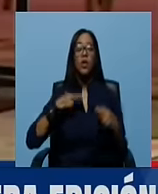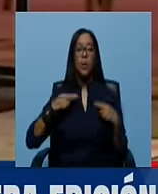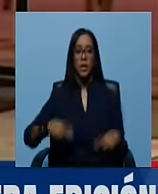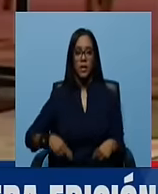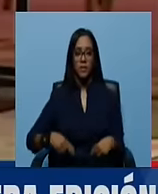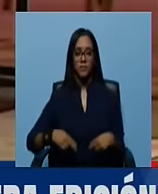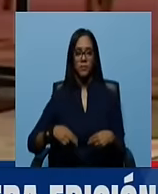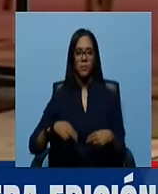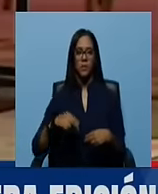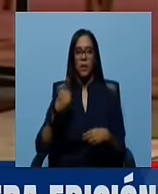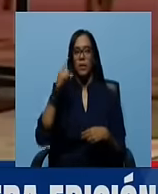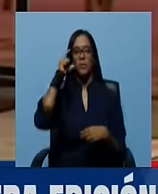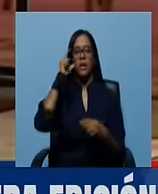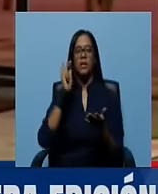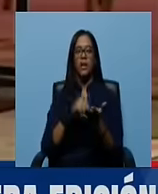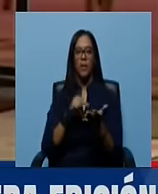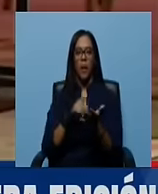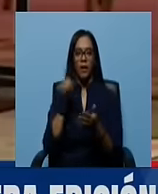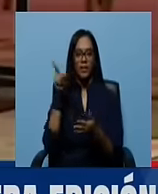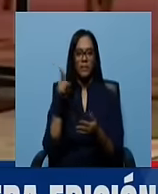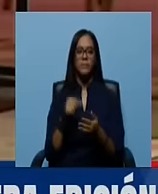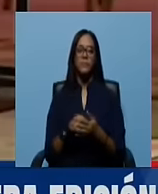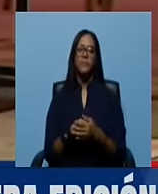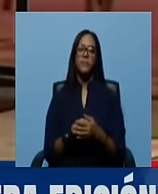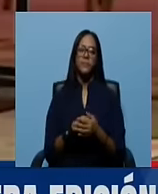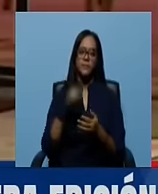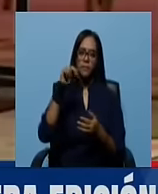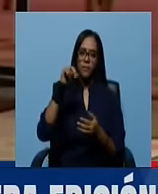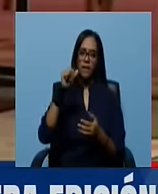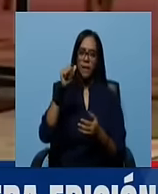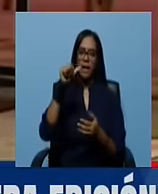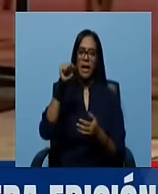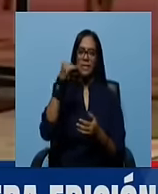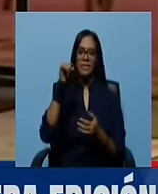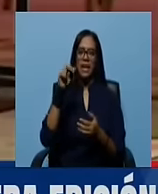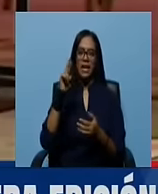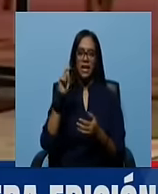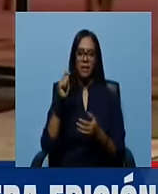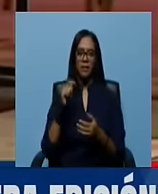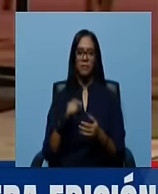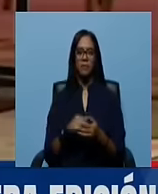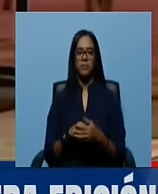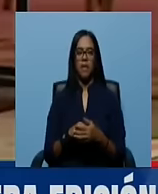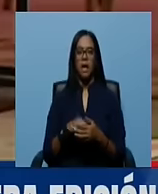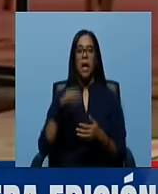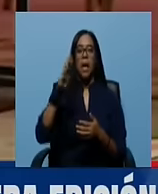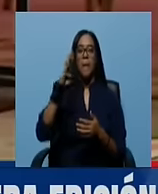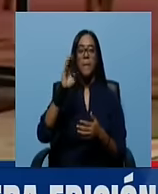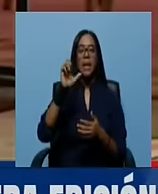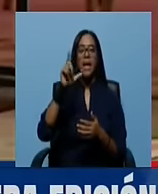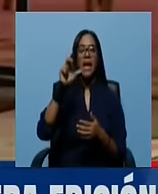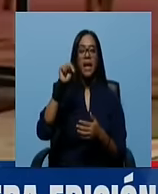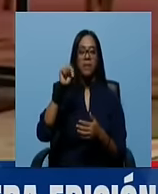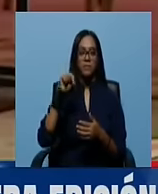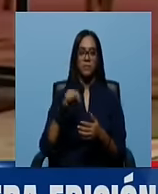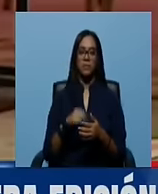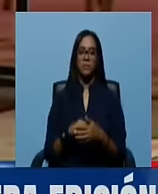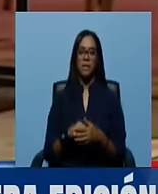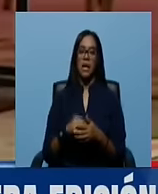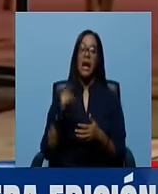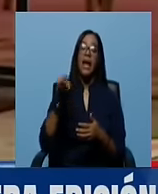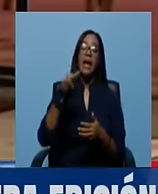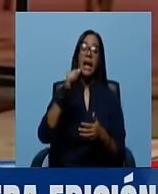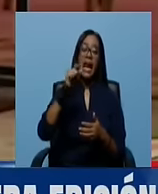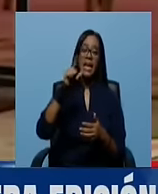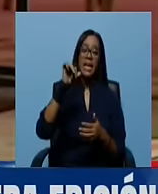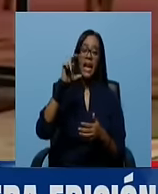allá, en Nazaret, en Belén, en Galilea, allá